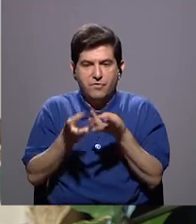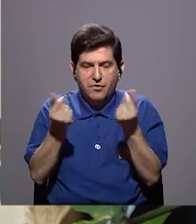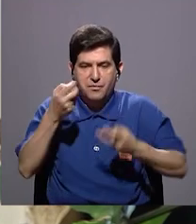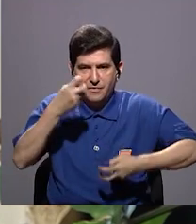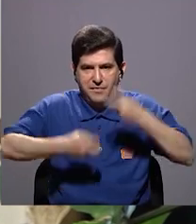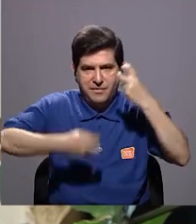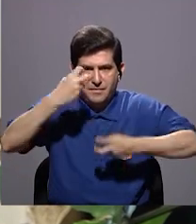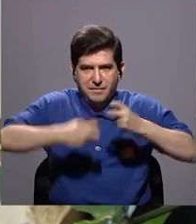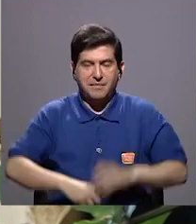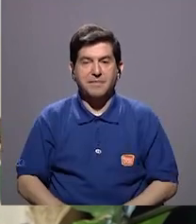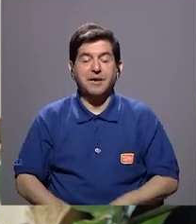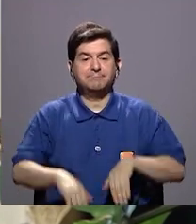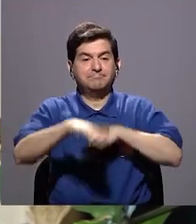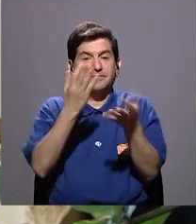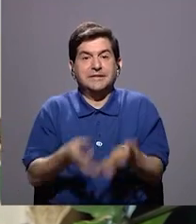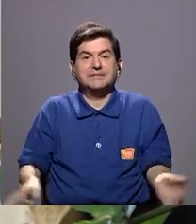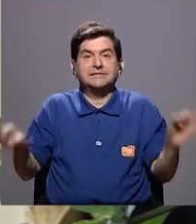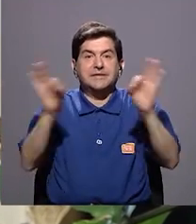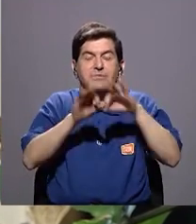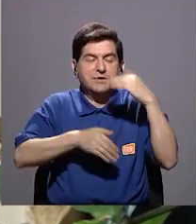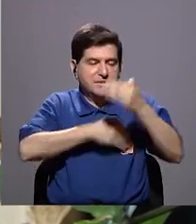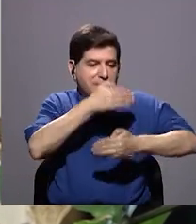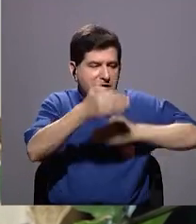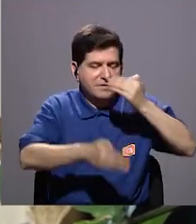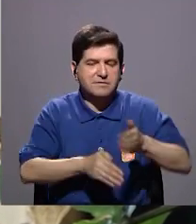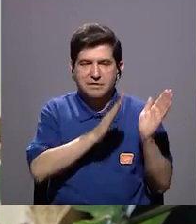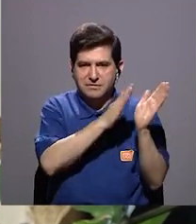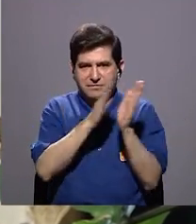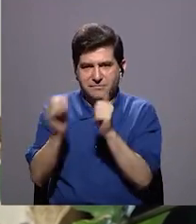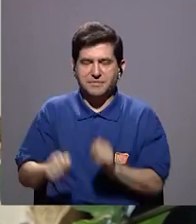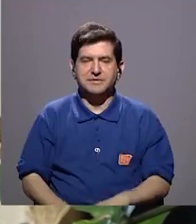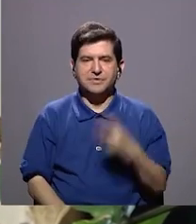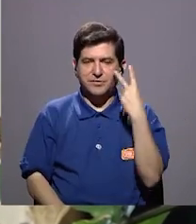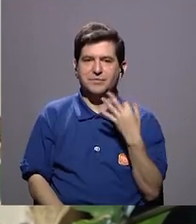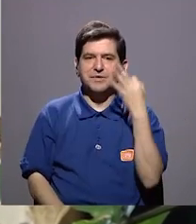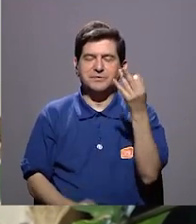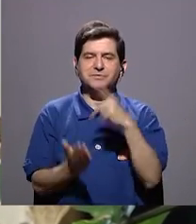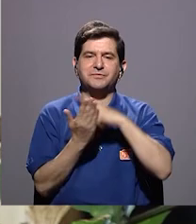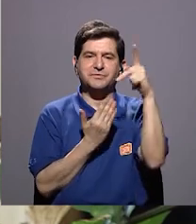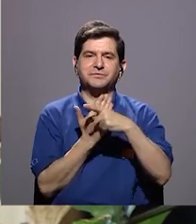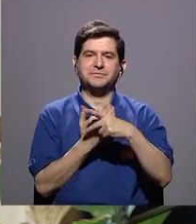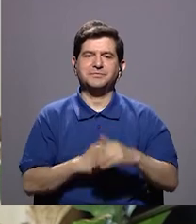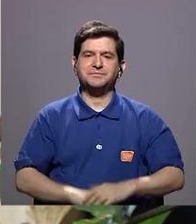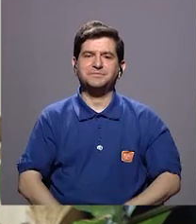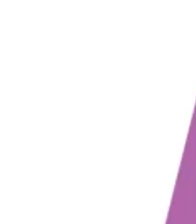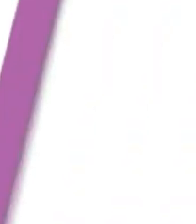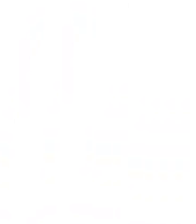que resuelven los conflictos son fundamentales en ese proceso de formación. Hasta la próxima.